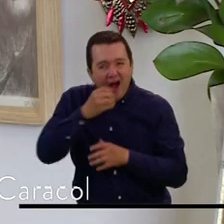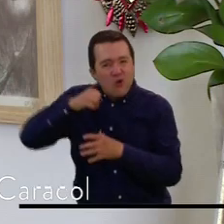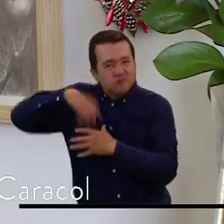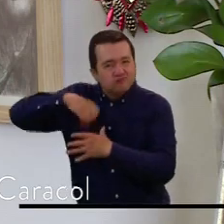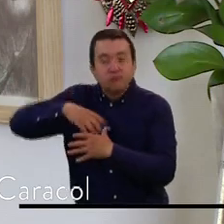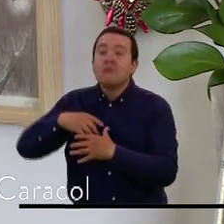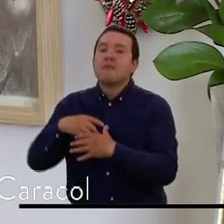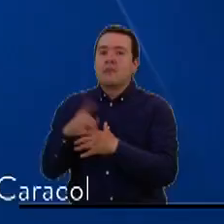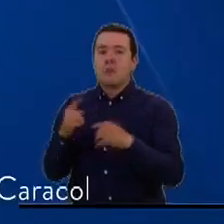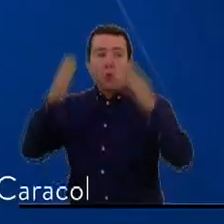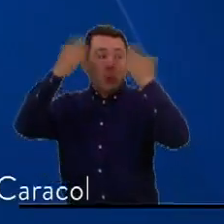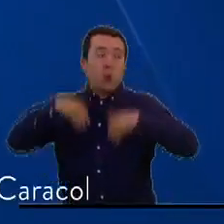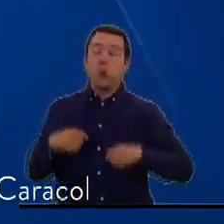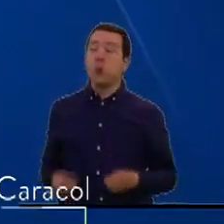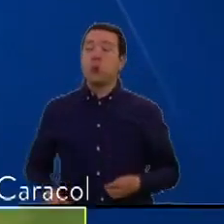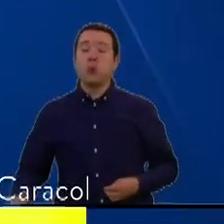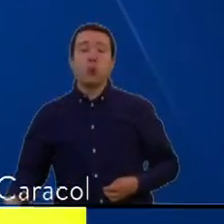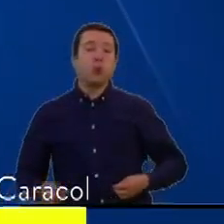mostramos.